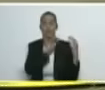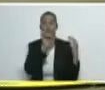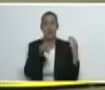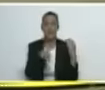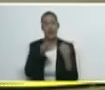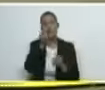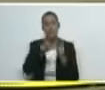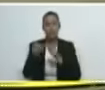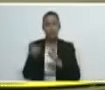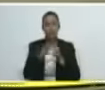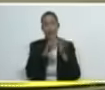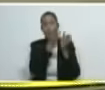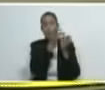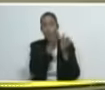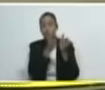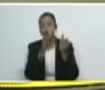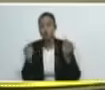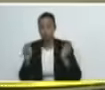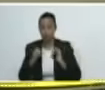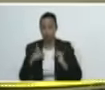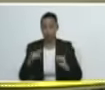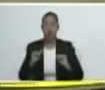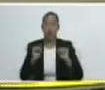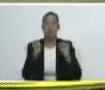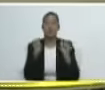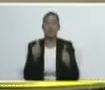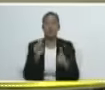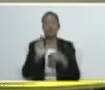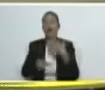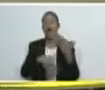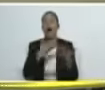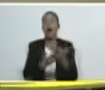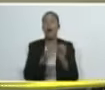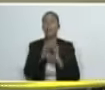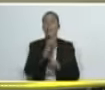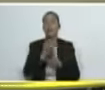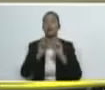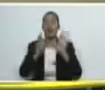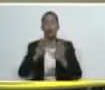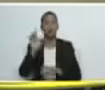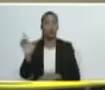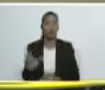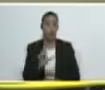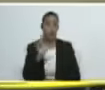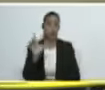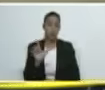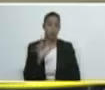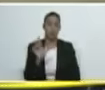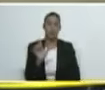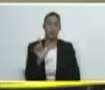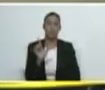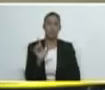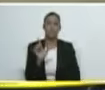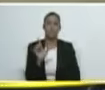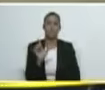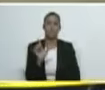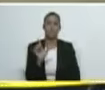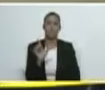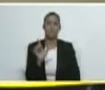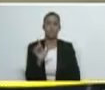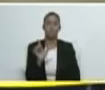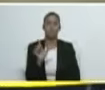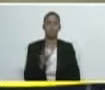electoral hasta el 28 de julio y posteriormente, en vista pues que hay